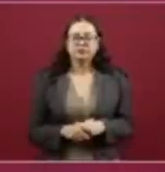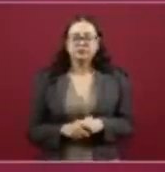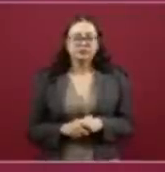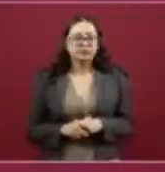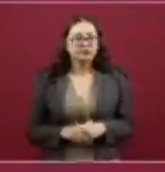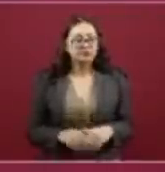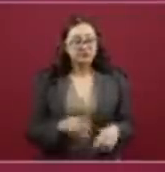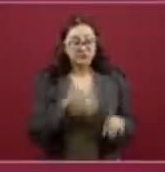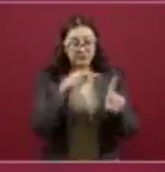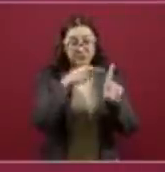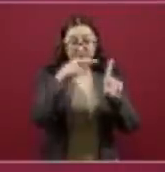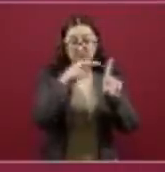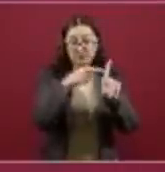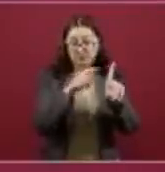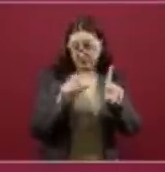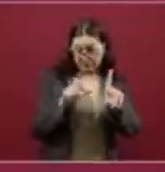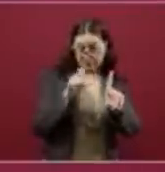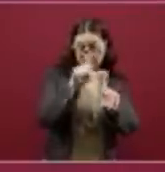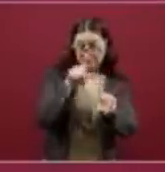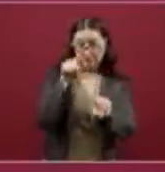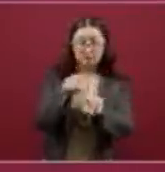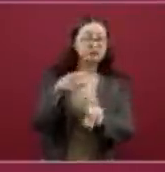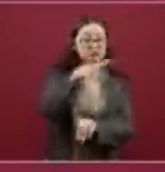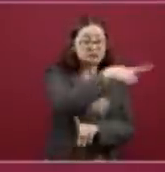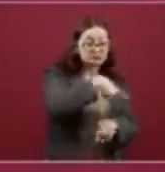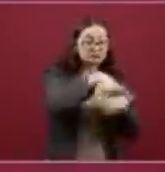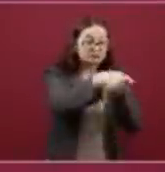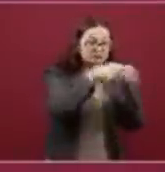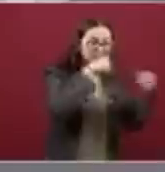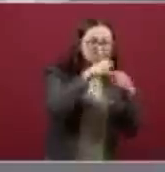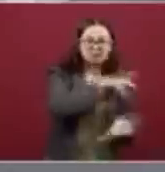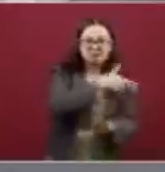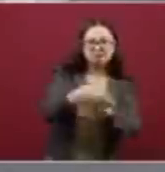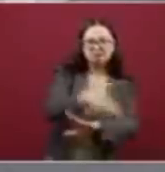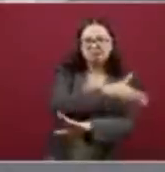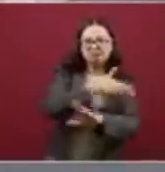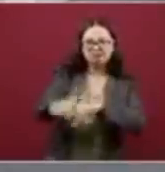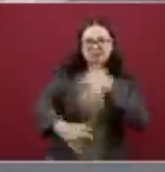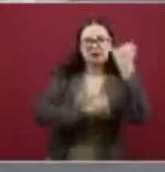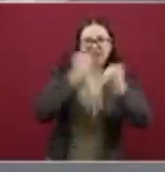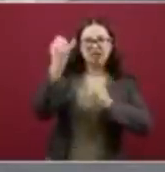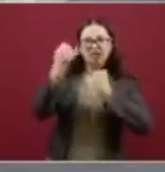calumniado por esa prensa.